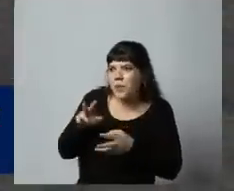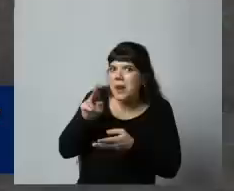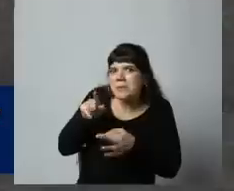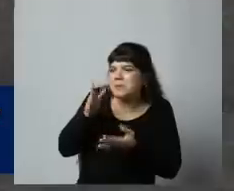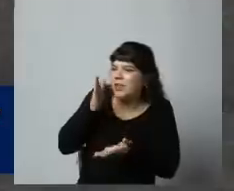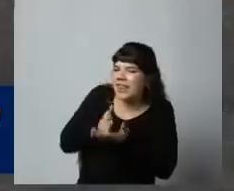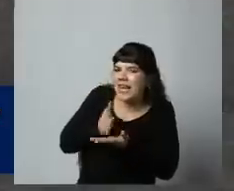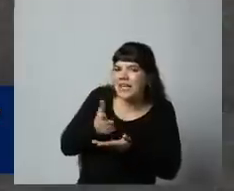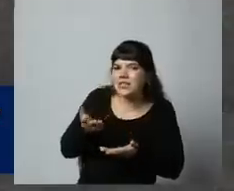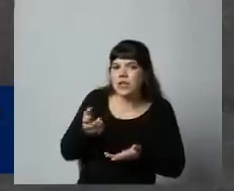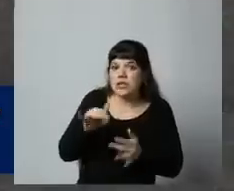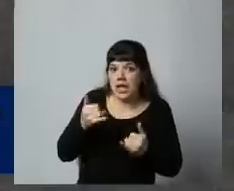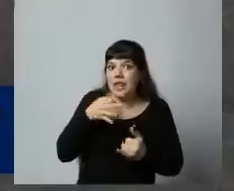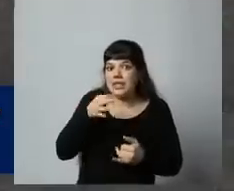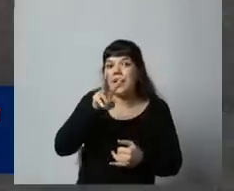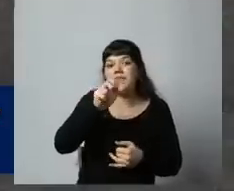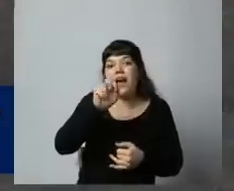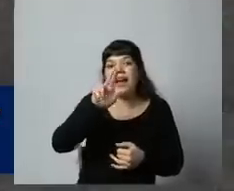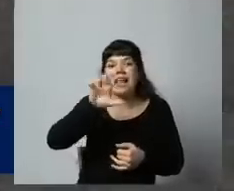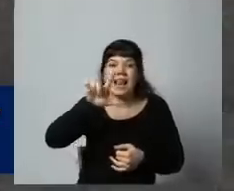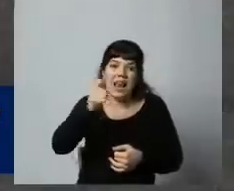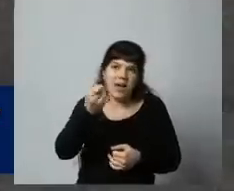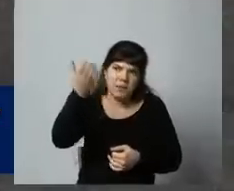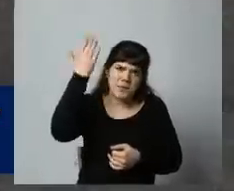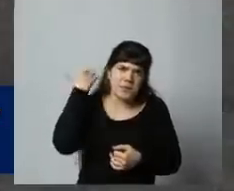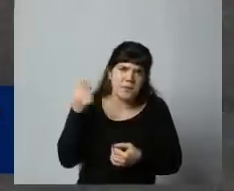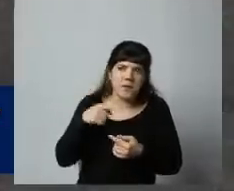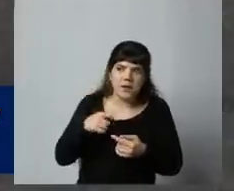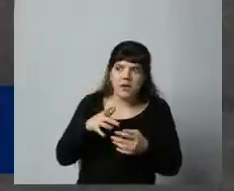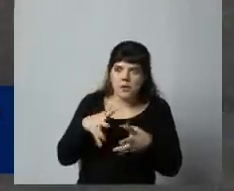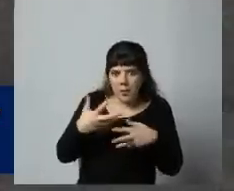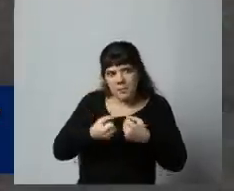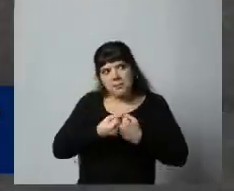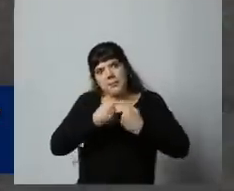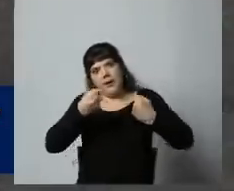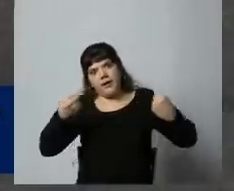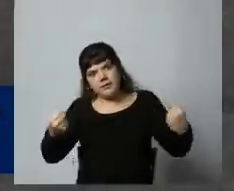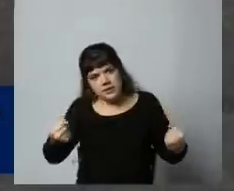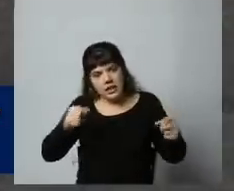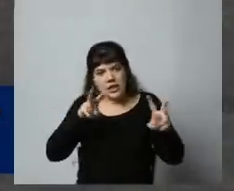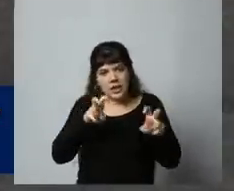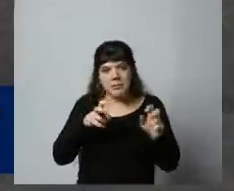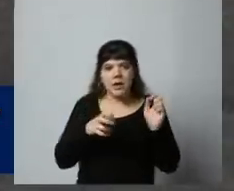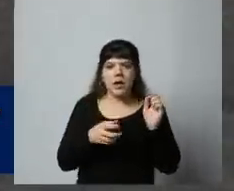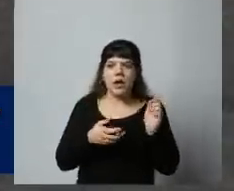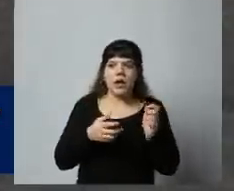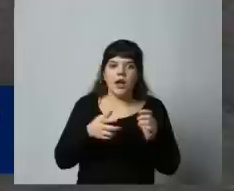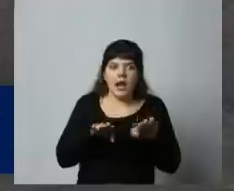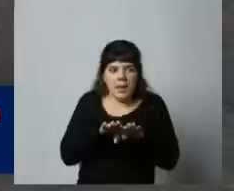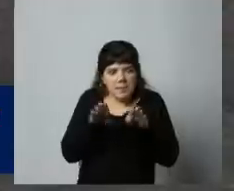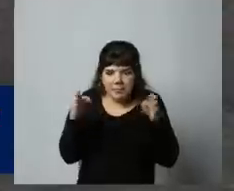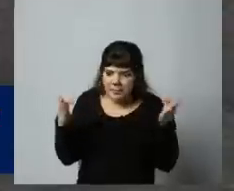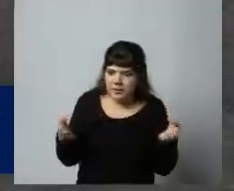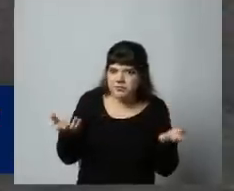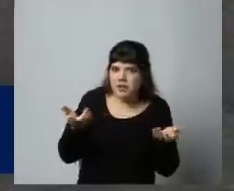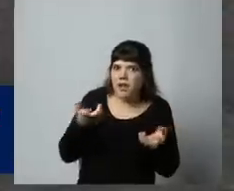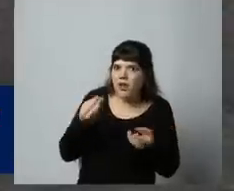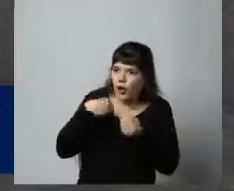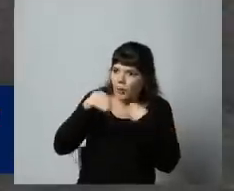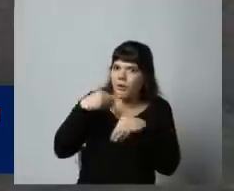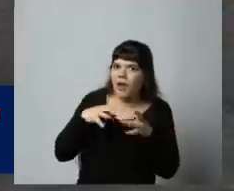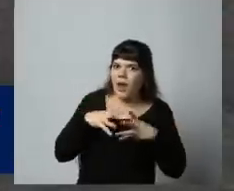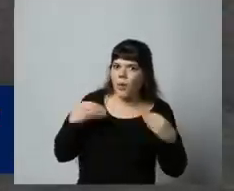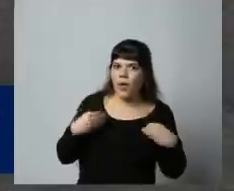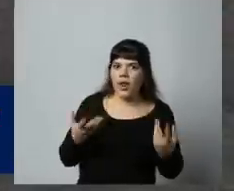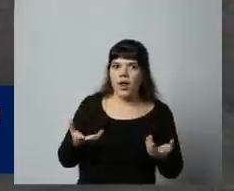José Pedro Varela obviamente se extiende y con con más razón si quieres al a la mesa del comedor escolar